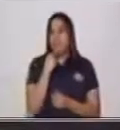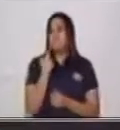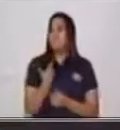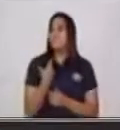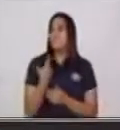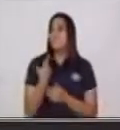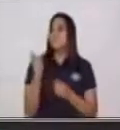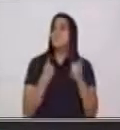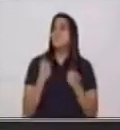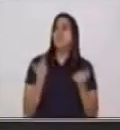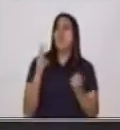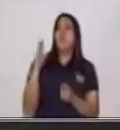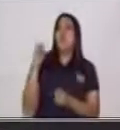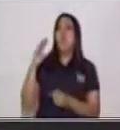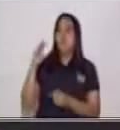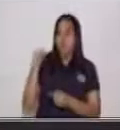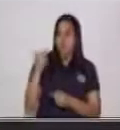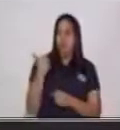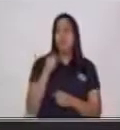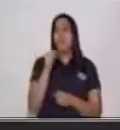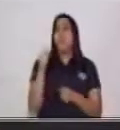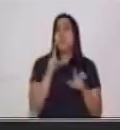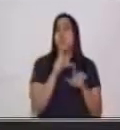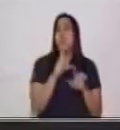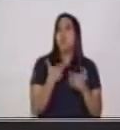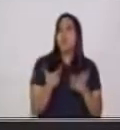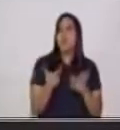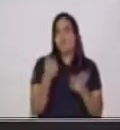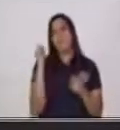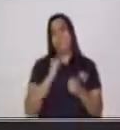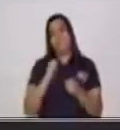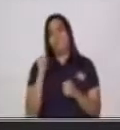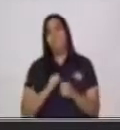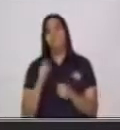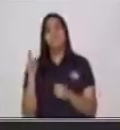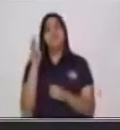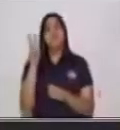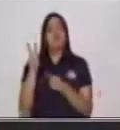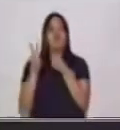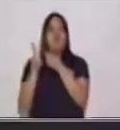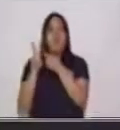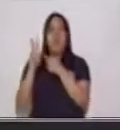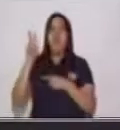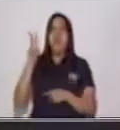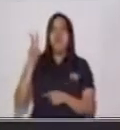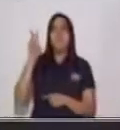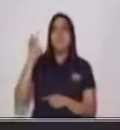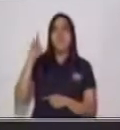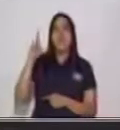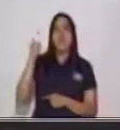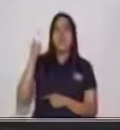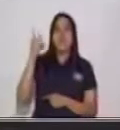consonante? Muy bien, una vocal, por lo tanto va con V. Sobre,